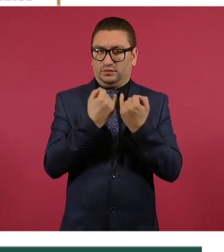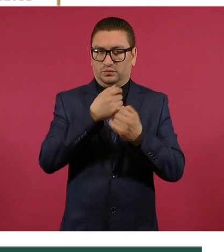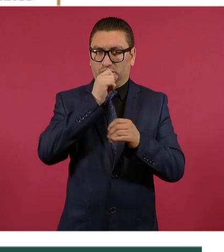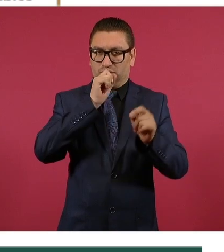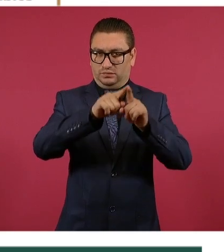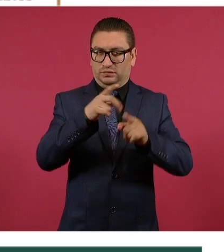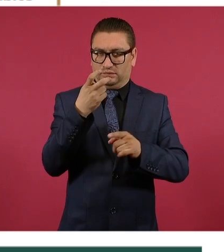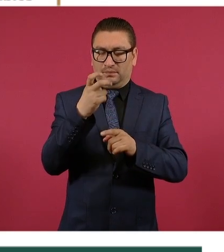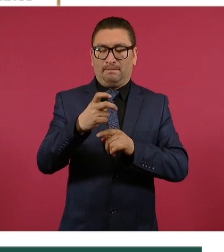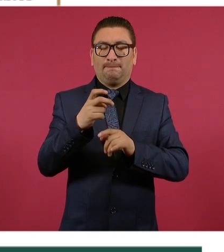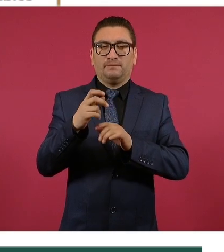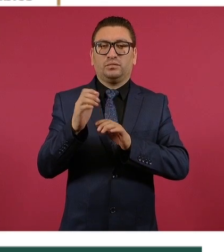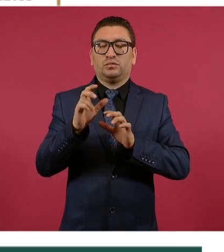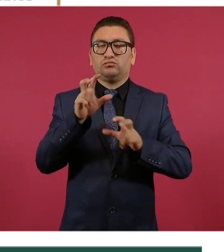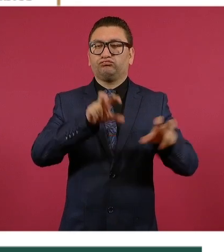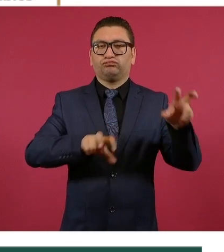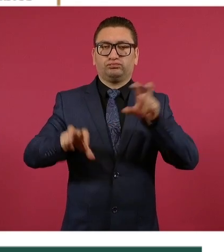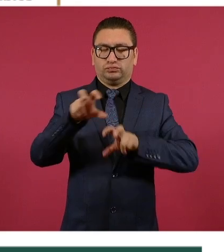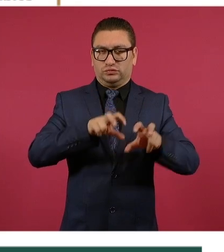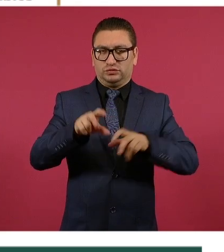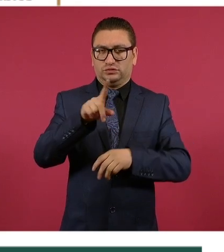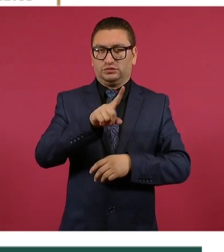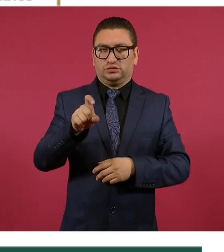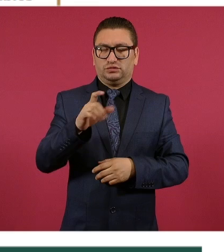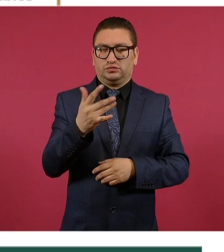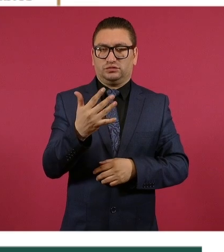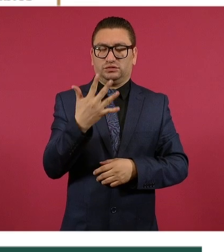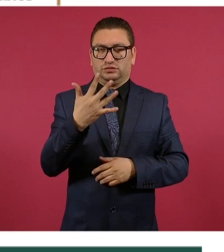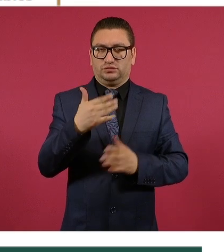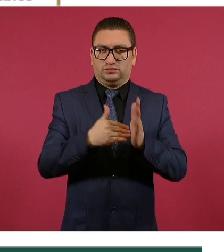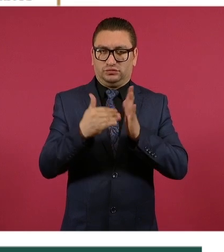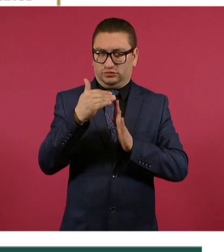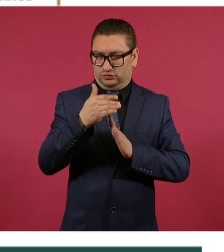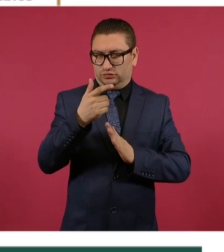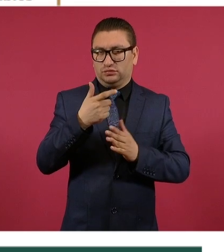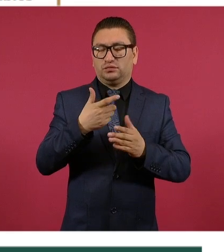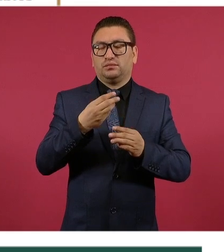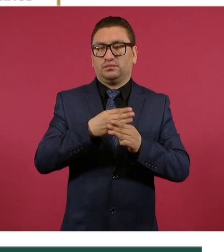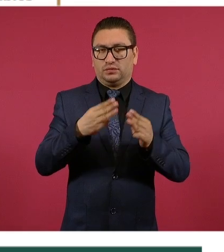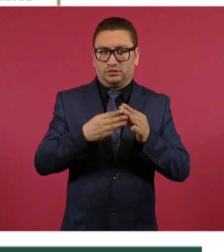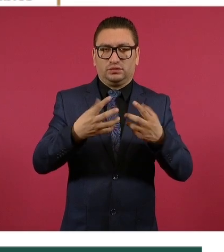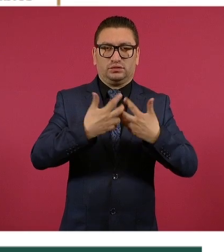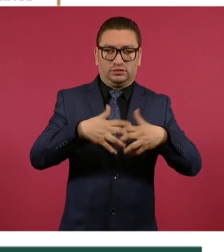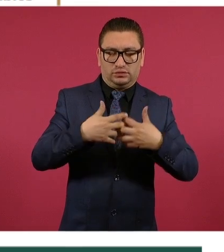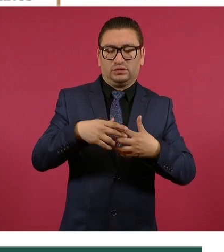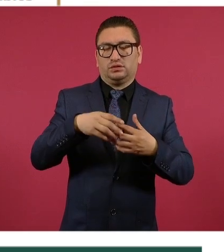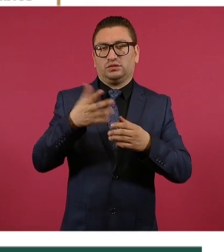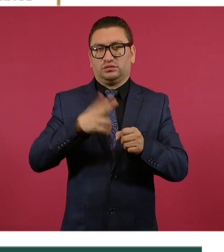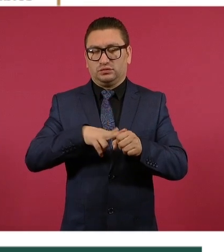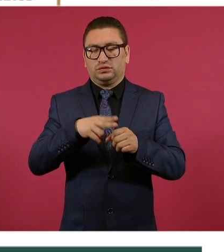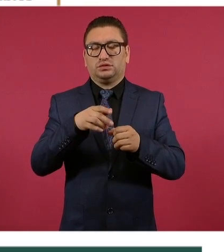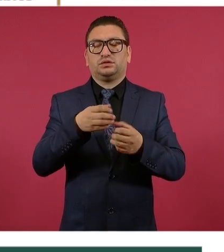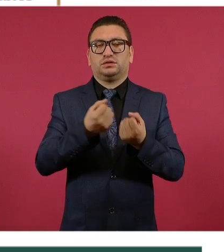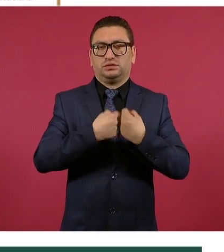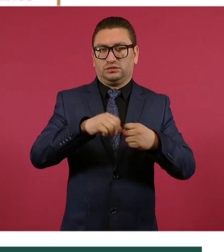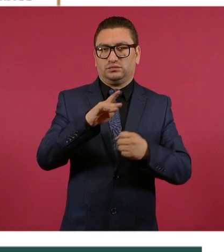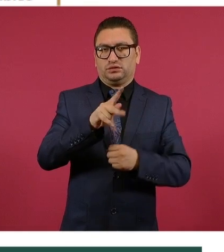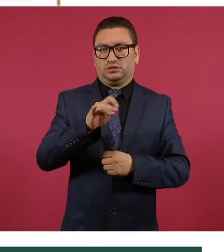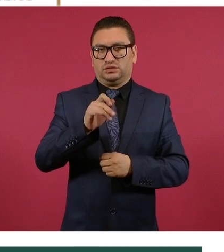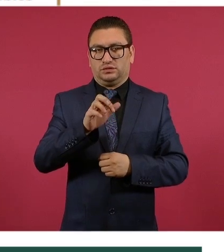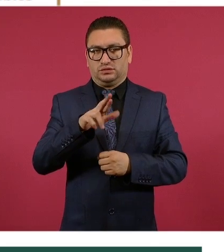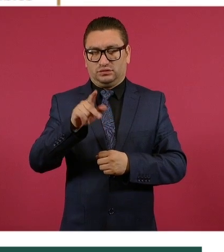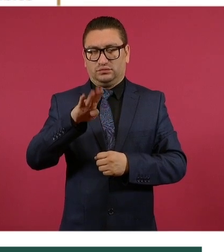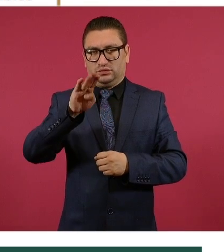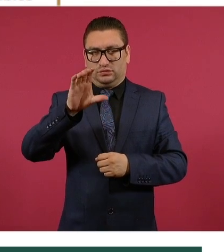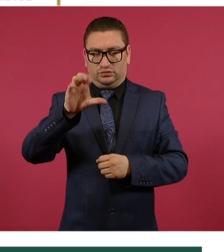este ejercicio se han invertido 155 millones de pesos en equipo en hospitales IMSS Bienestar de Baja California Sur y se ha incrementado